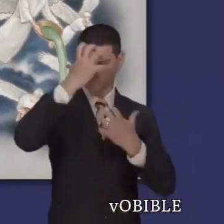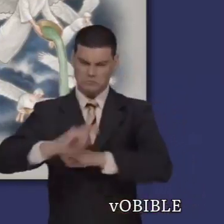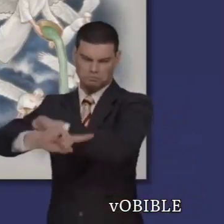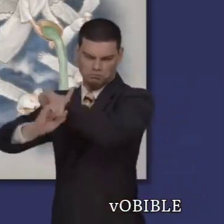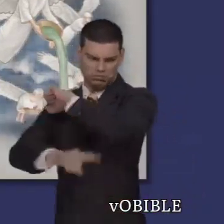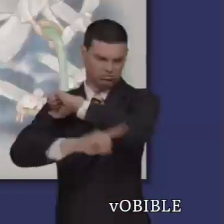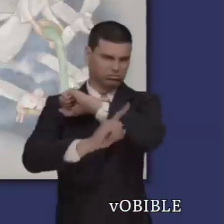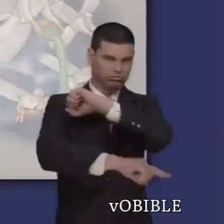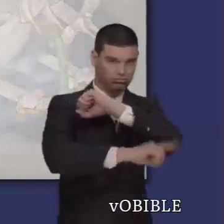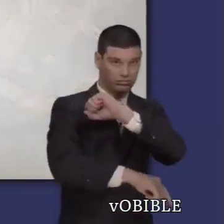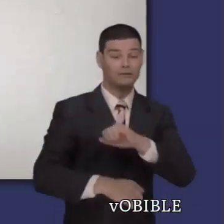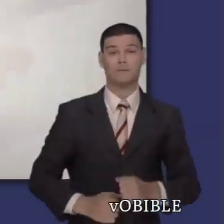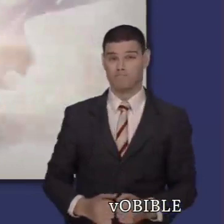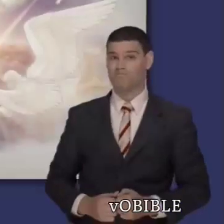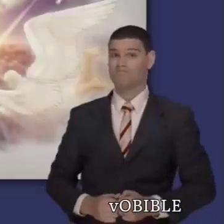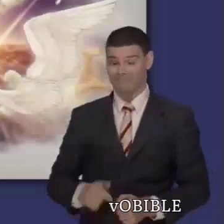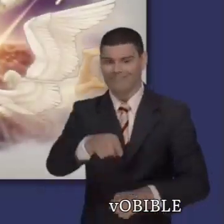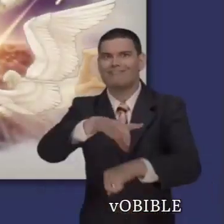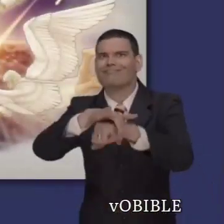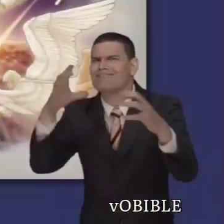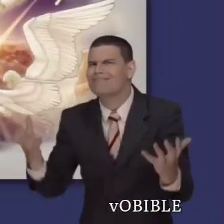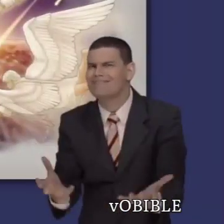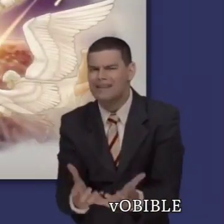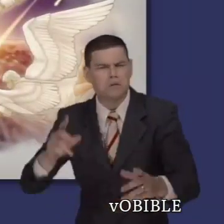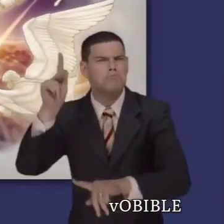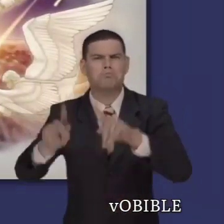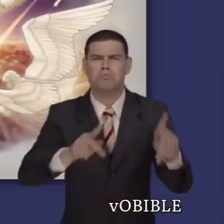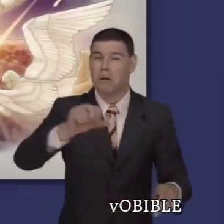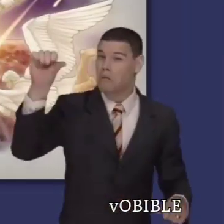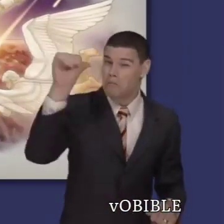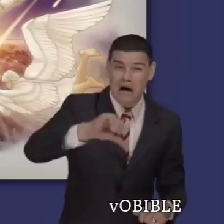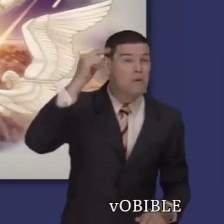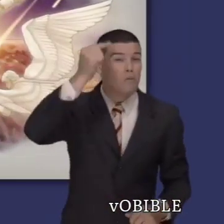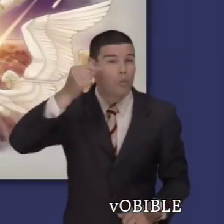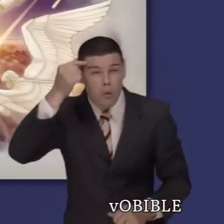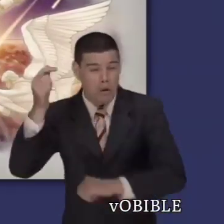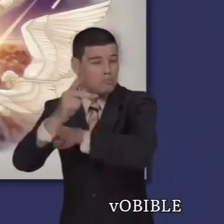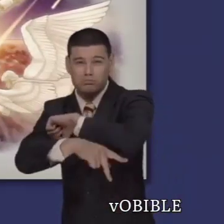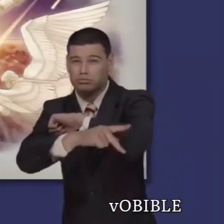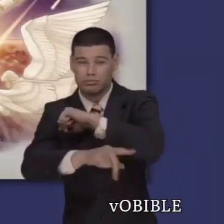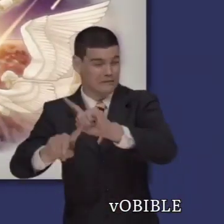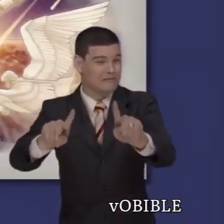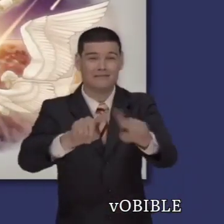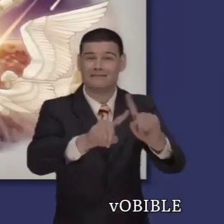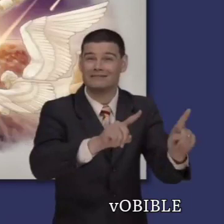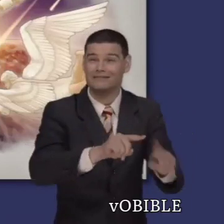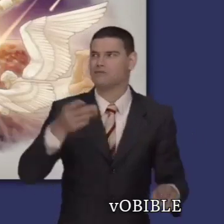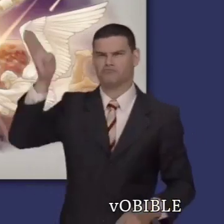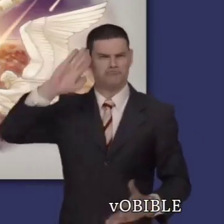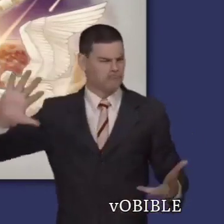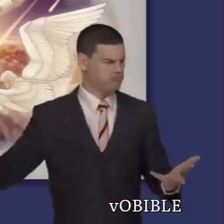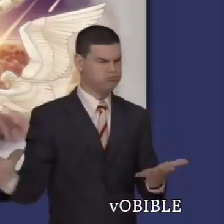de Dios. En estos capítulos descubrimos que la gran guerra de Dios contra las naciones se peleará en un lugar